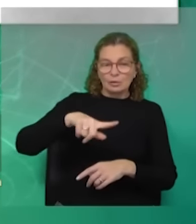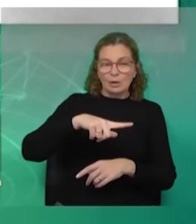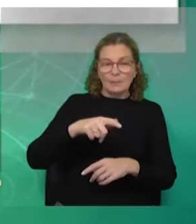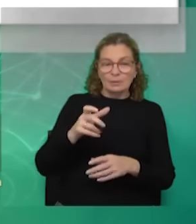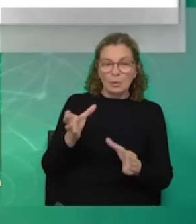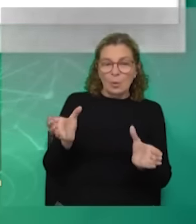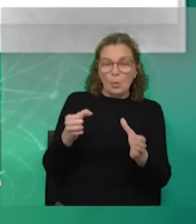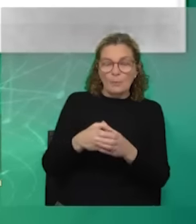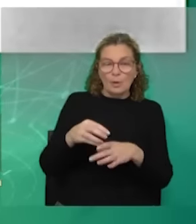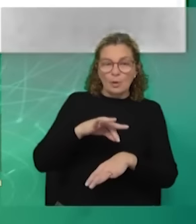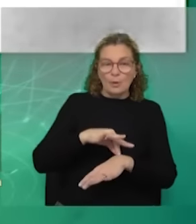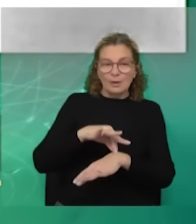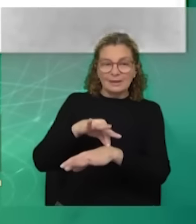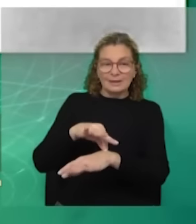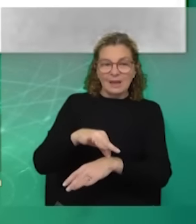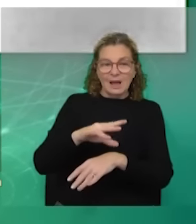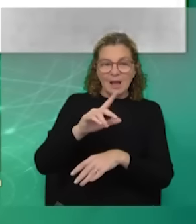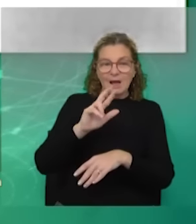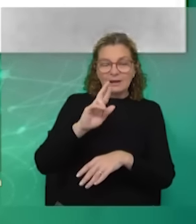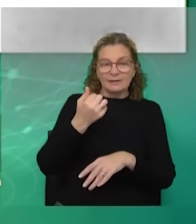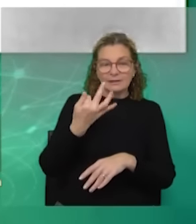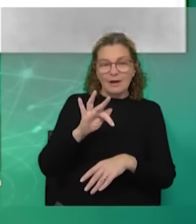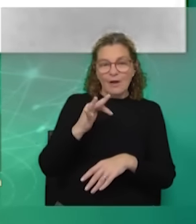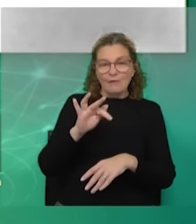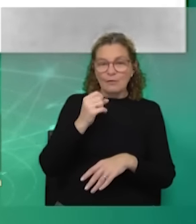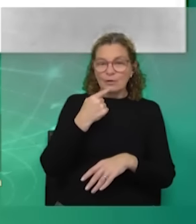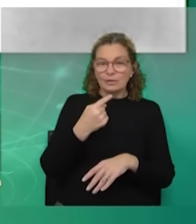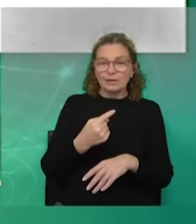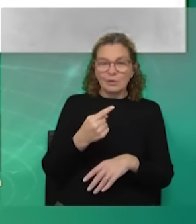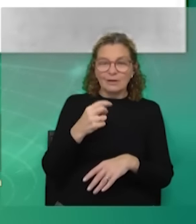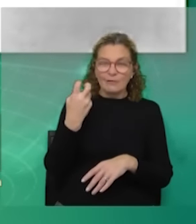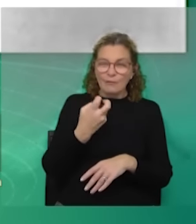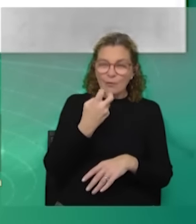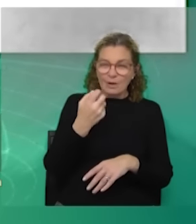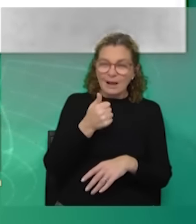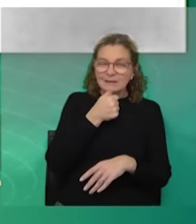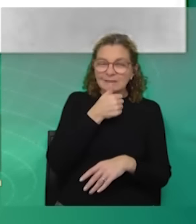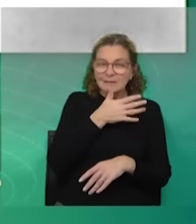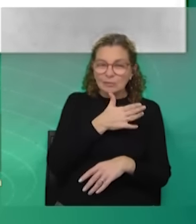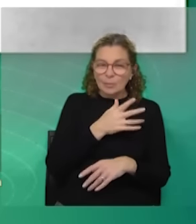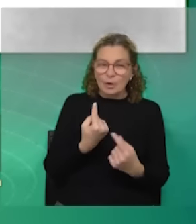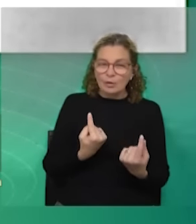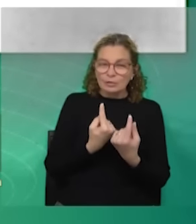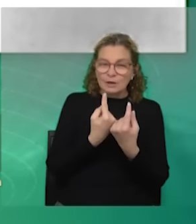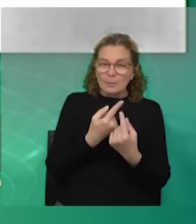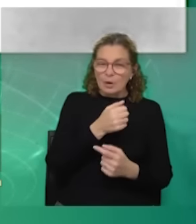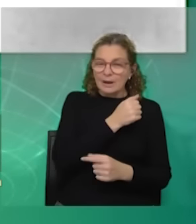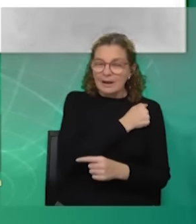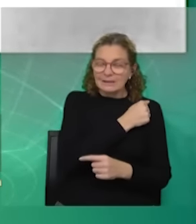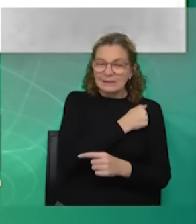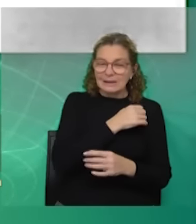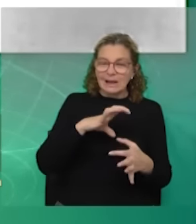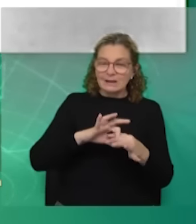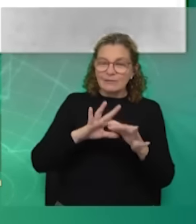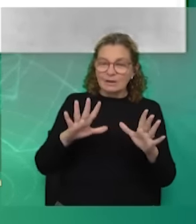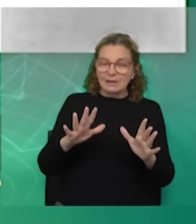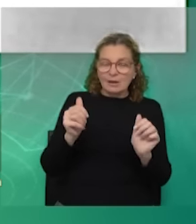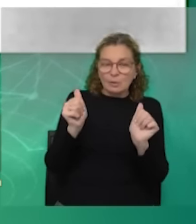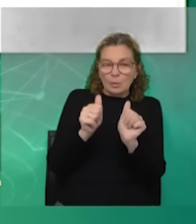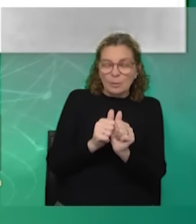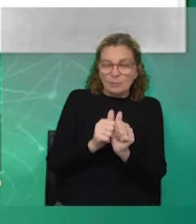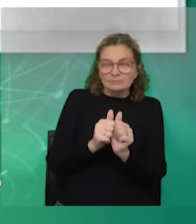como nuestra guía su correligionario Laura rafo manifestó que quienes buscan hacer historia encuentran en él y sus valores de libertad y unidad